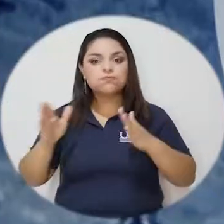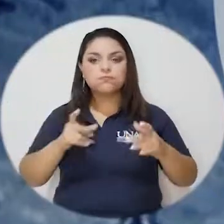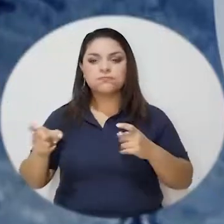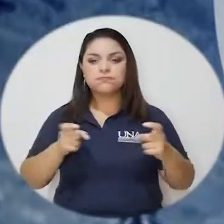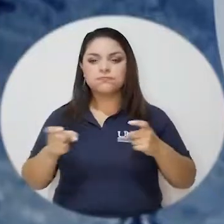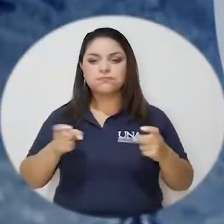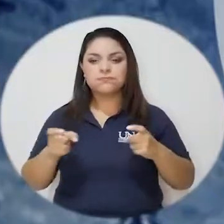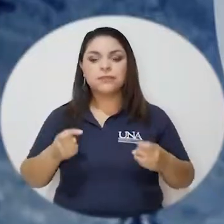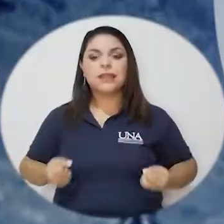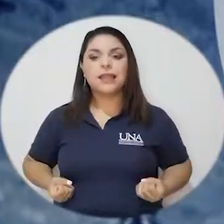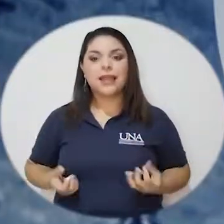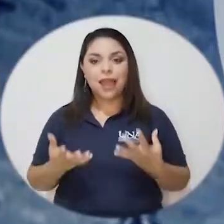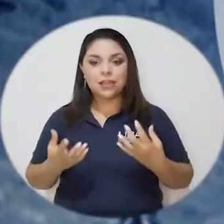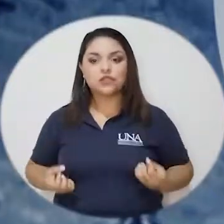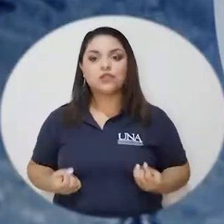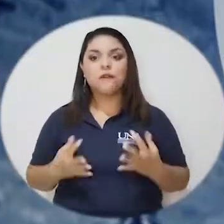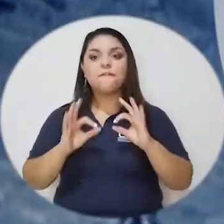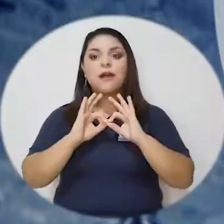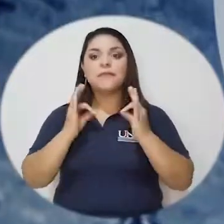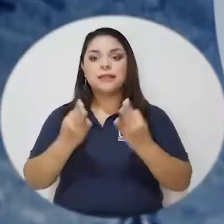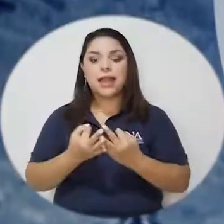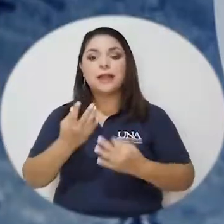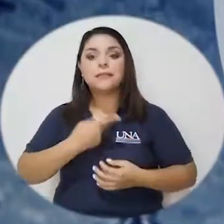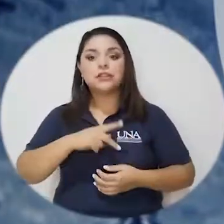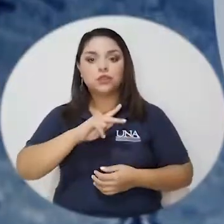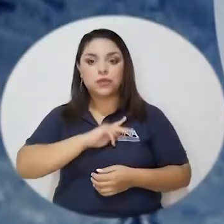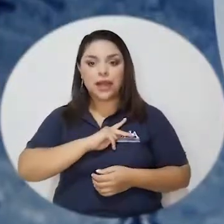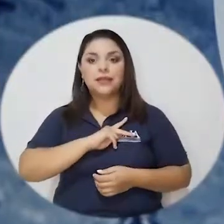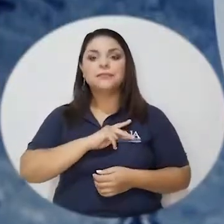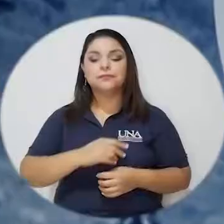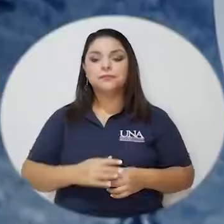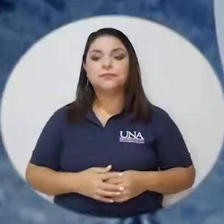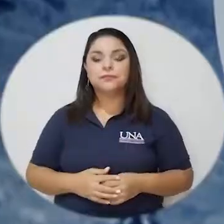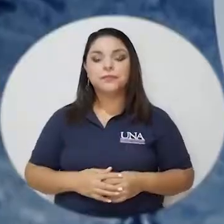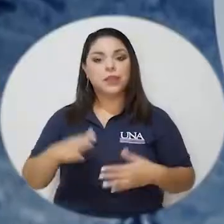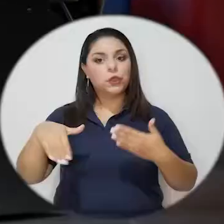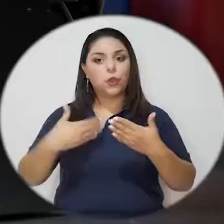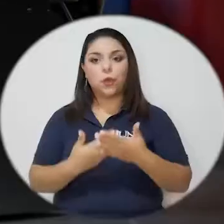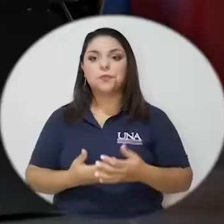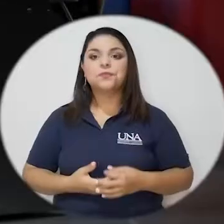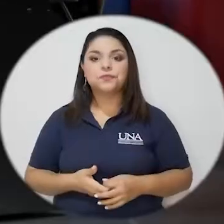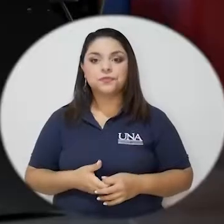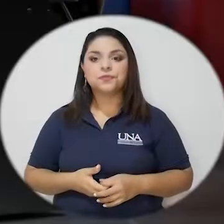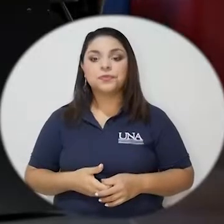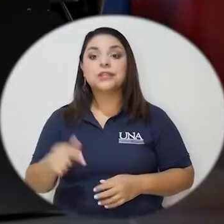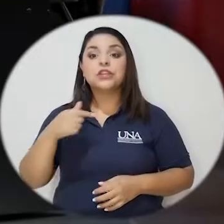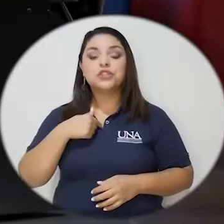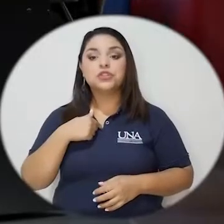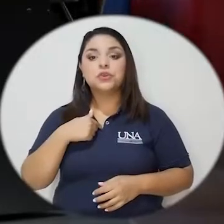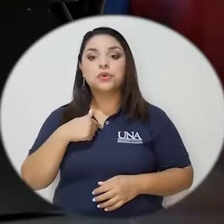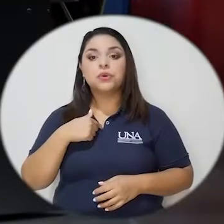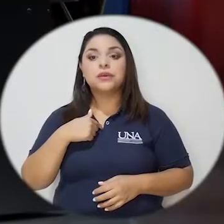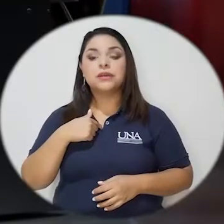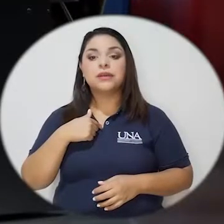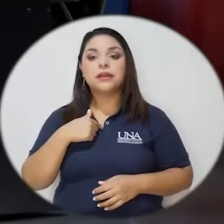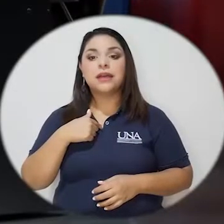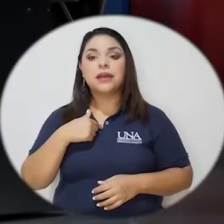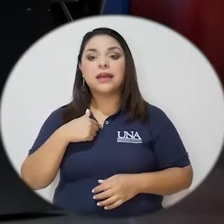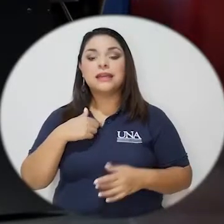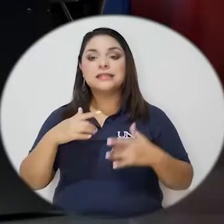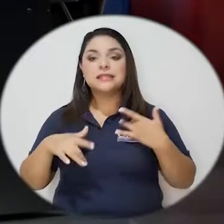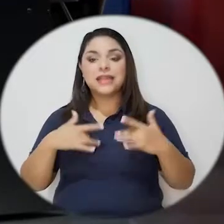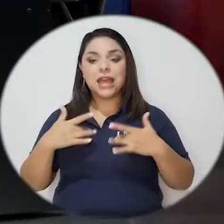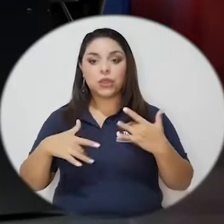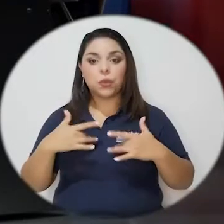lógica, ¿verdad? De la contención del gasto familiar, personal y por todas partes. Yo siento,